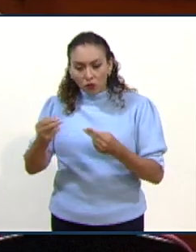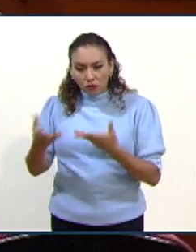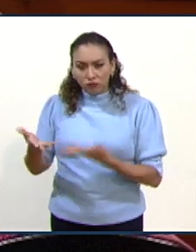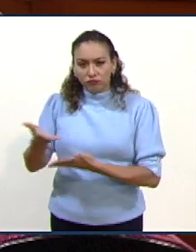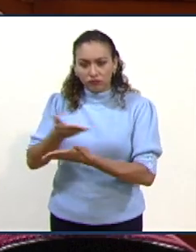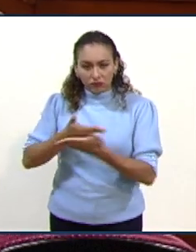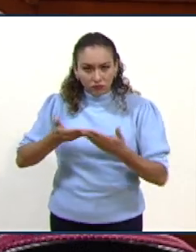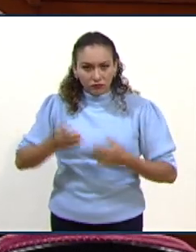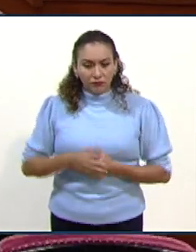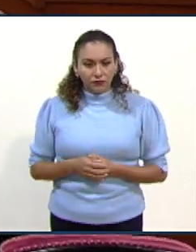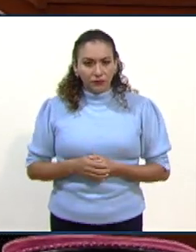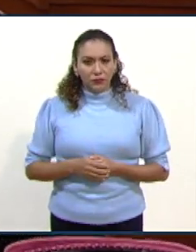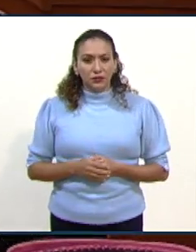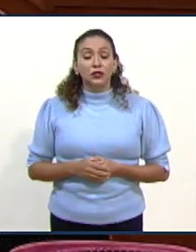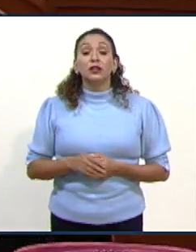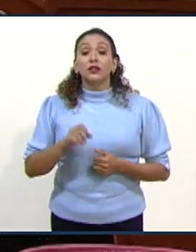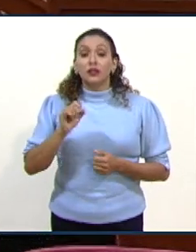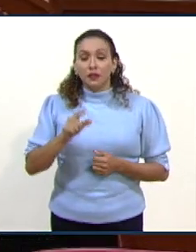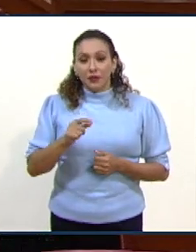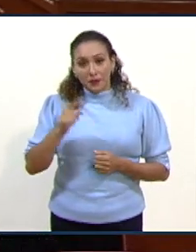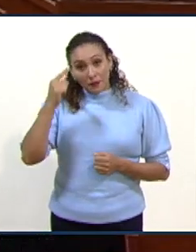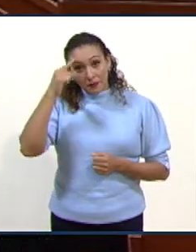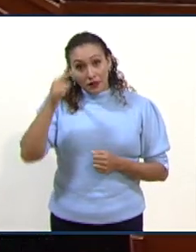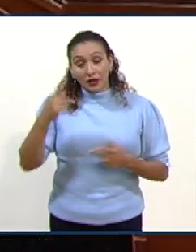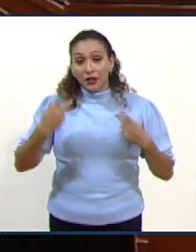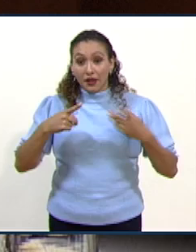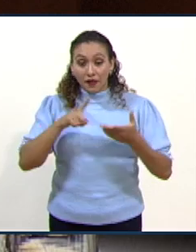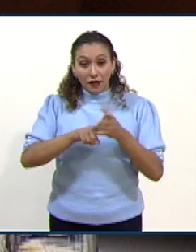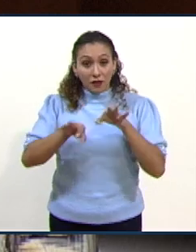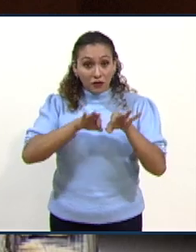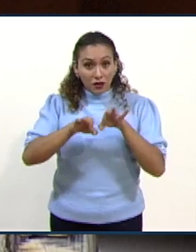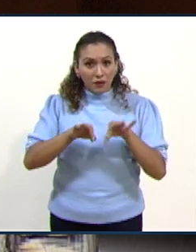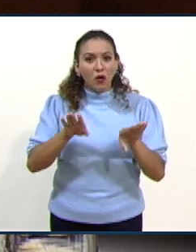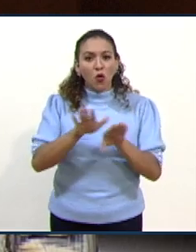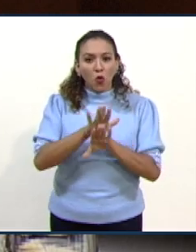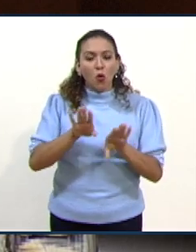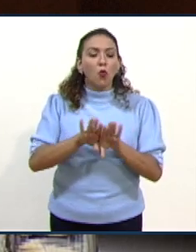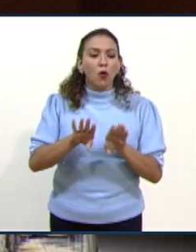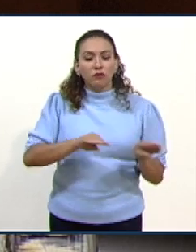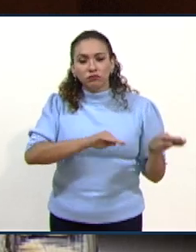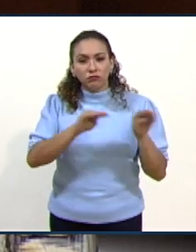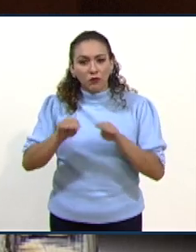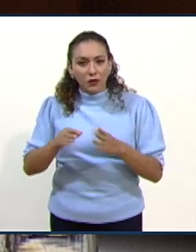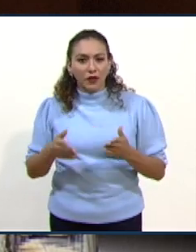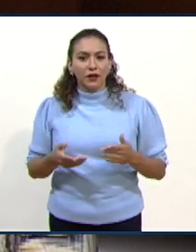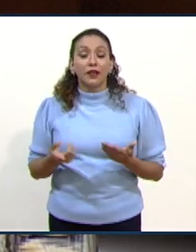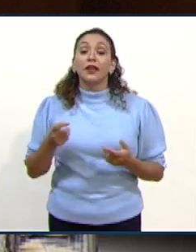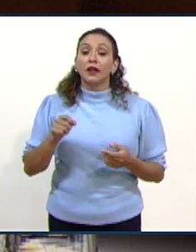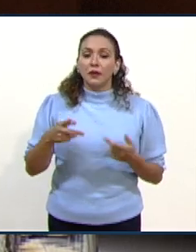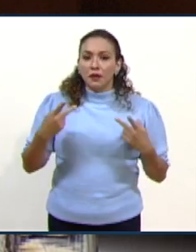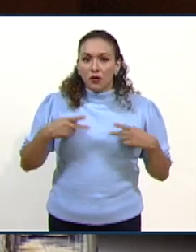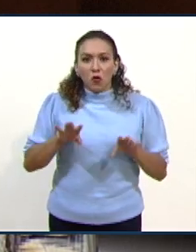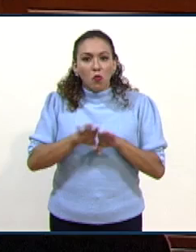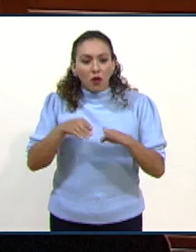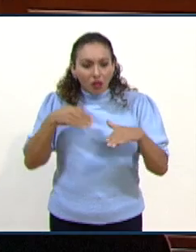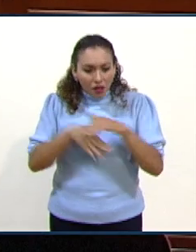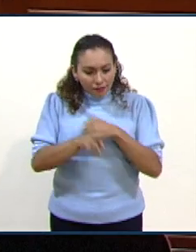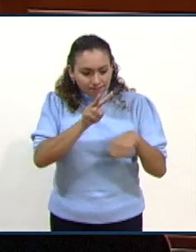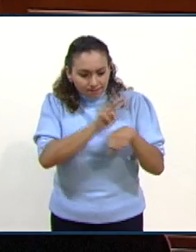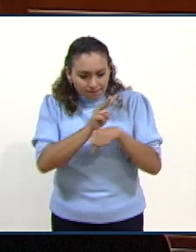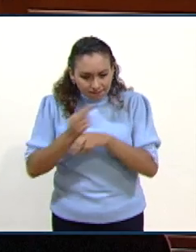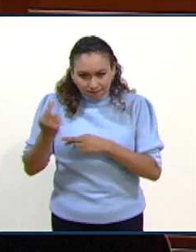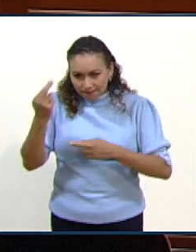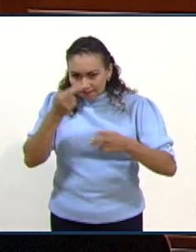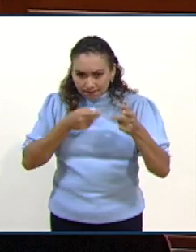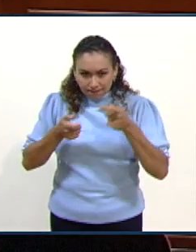sus competencias, la de nombrar y remover libremente a su personal, así como la de efectuar visitas de inspección e intervenciones de control a las áreas y